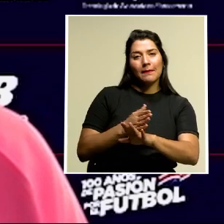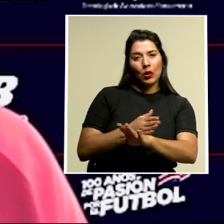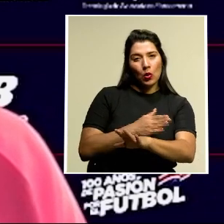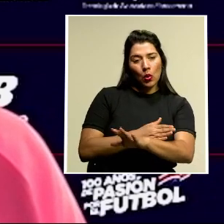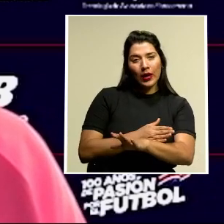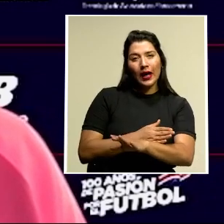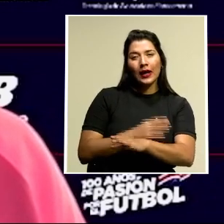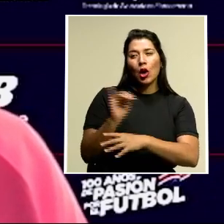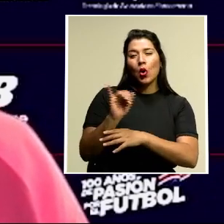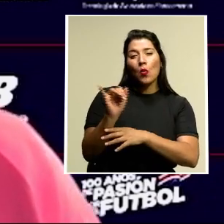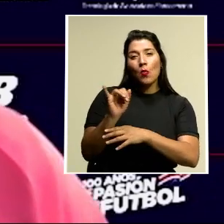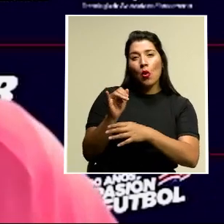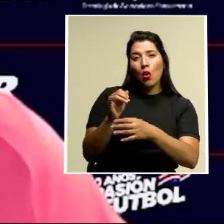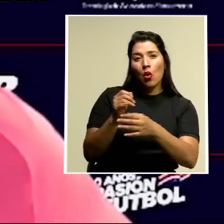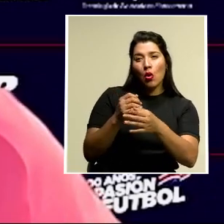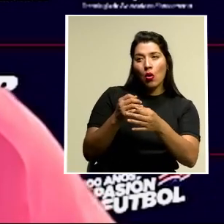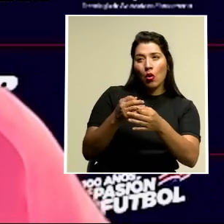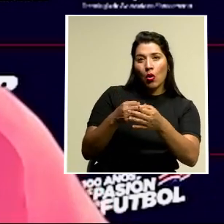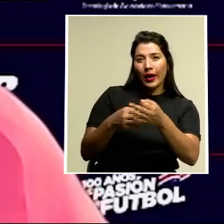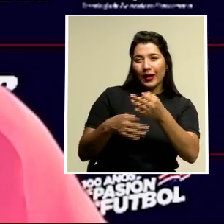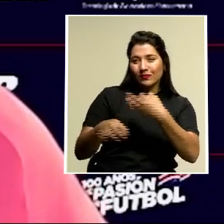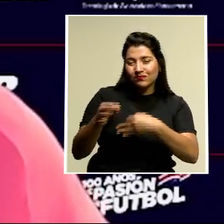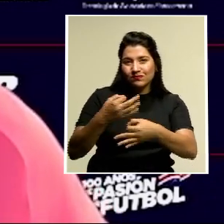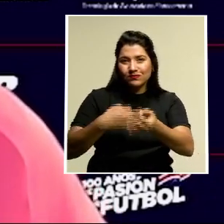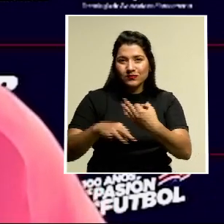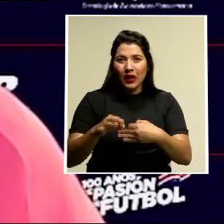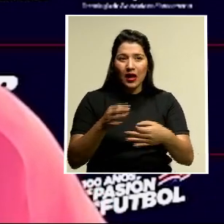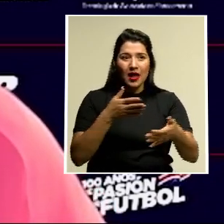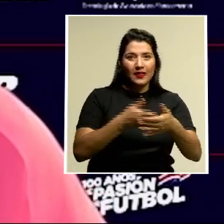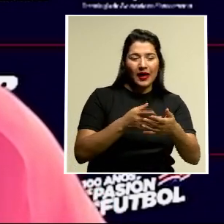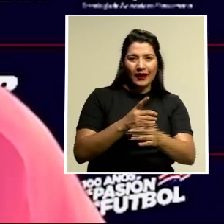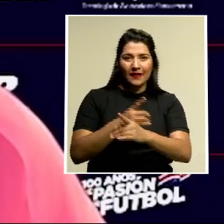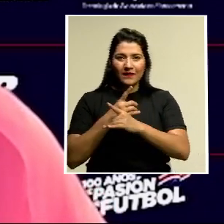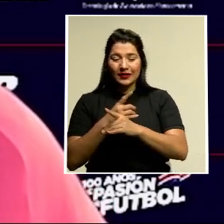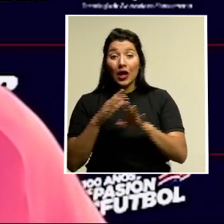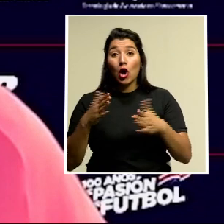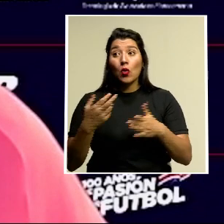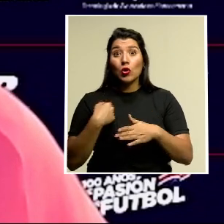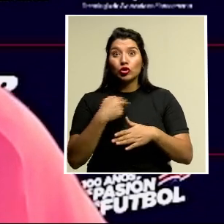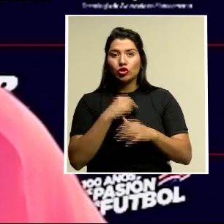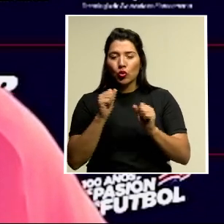nombramiento del fundador y exdiputado del Partido Acción Ciudadana.